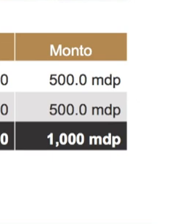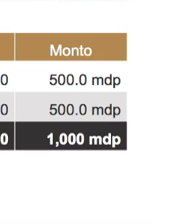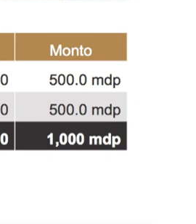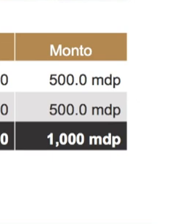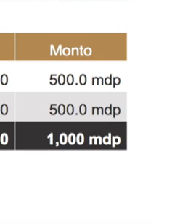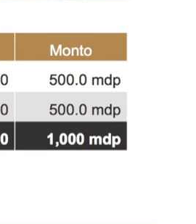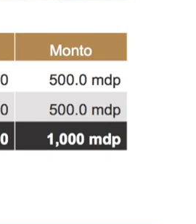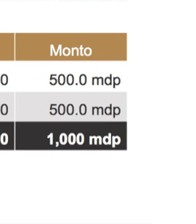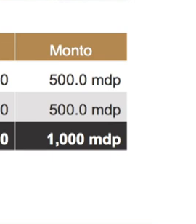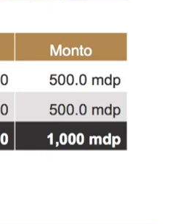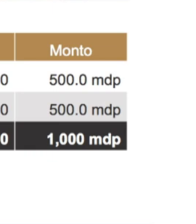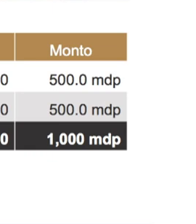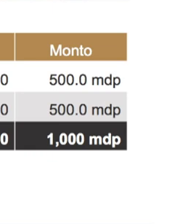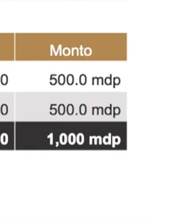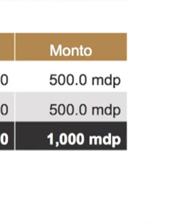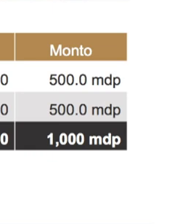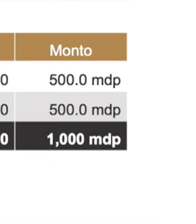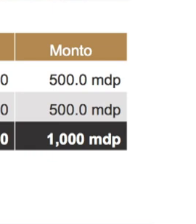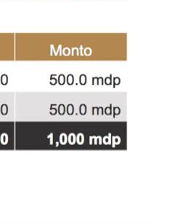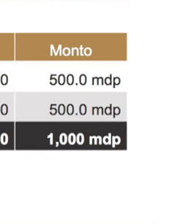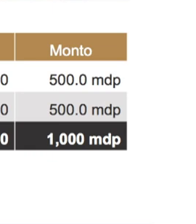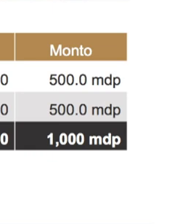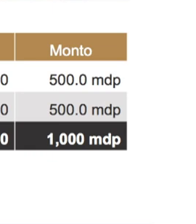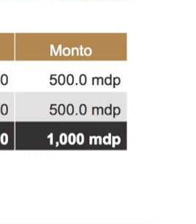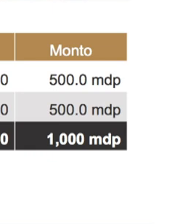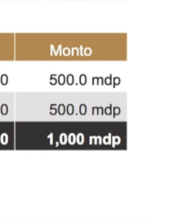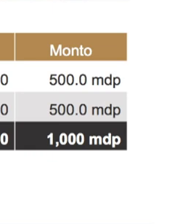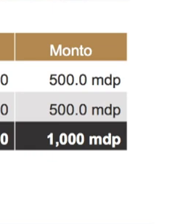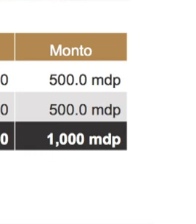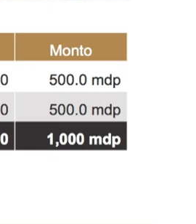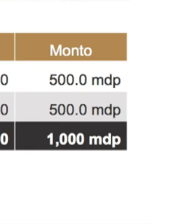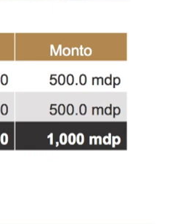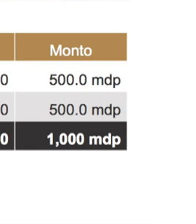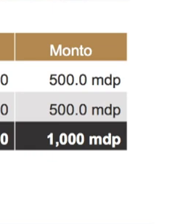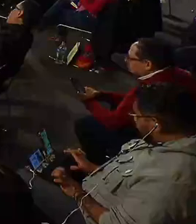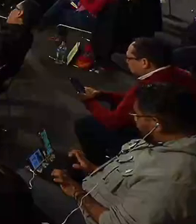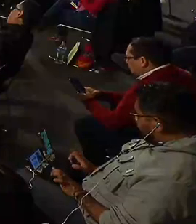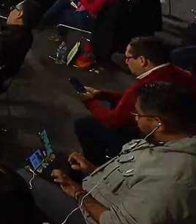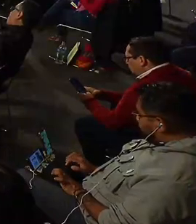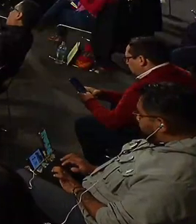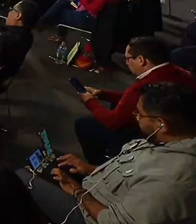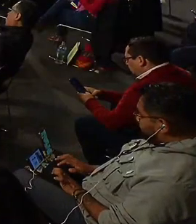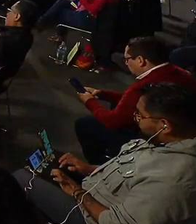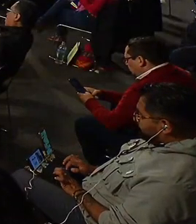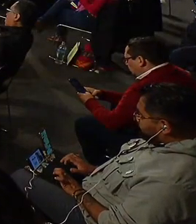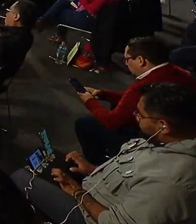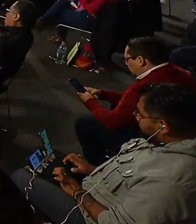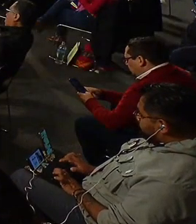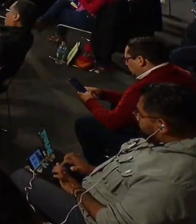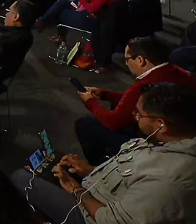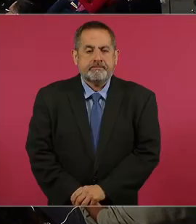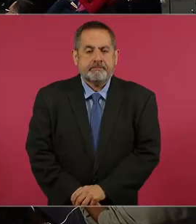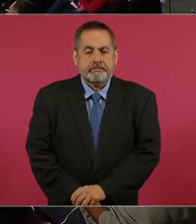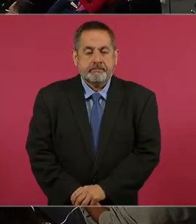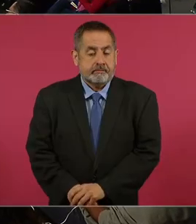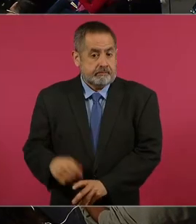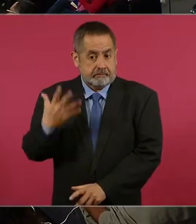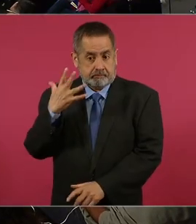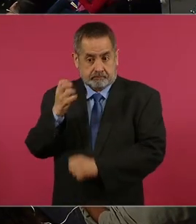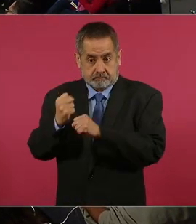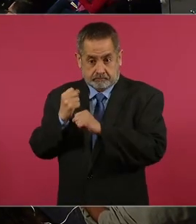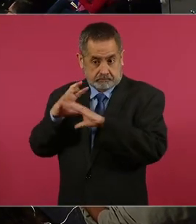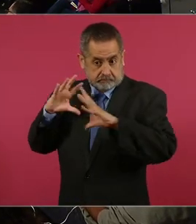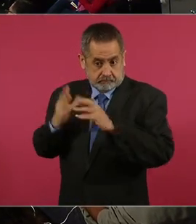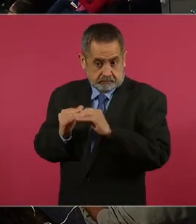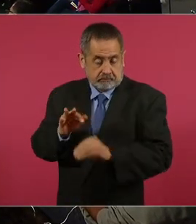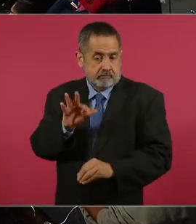El total que se habrá invertido en estos cinco años ya son casi 47 mil millones